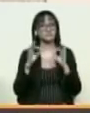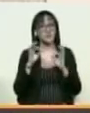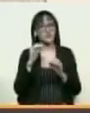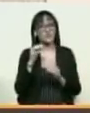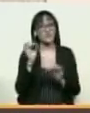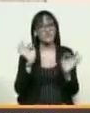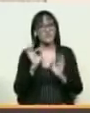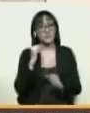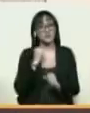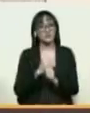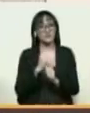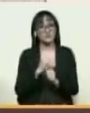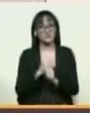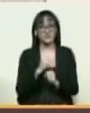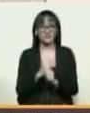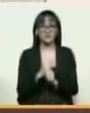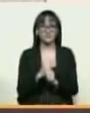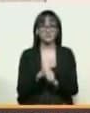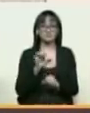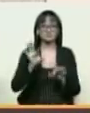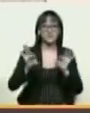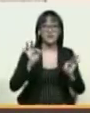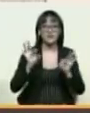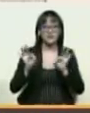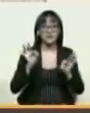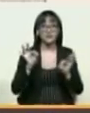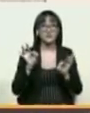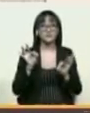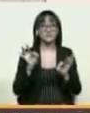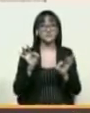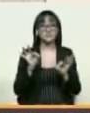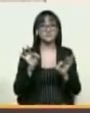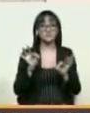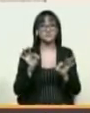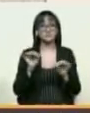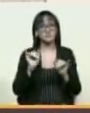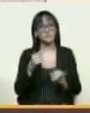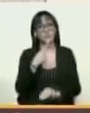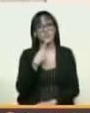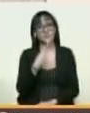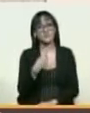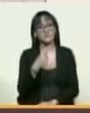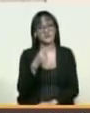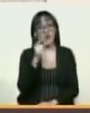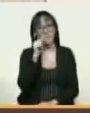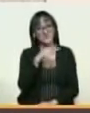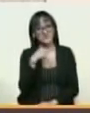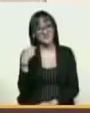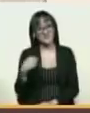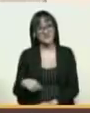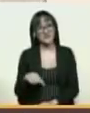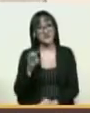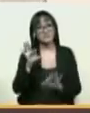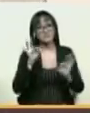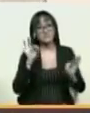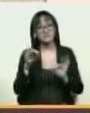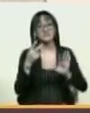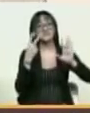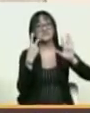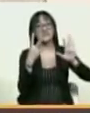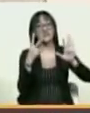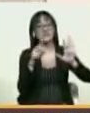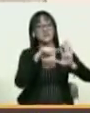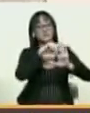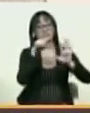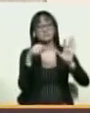trabajo. Y hemos seleccionado, como lo decía el señor Sillón, hemos seleccionado 7 rubros